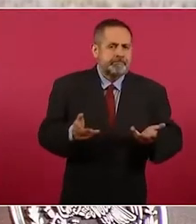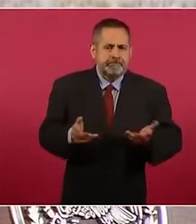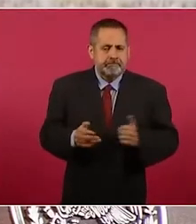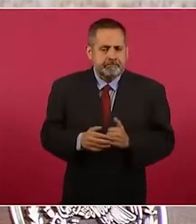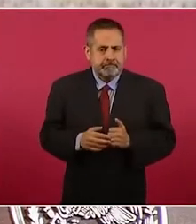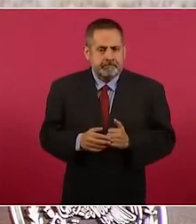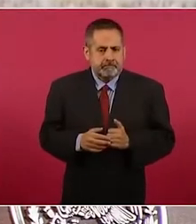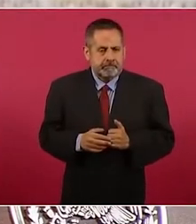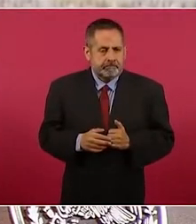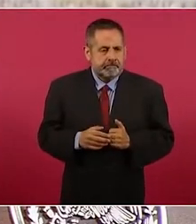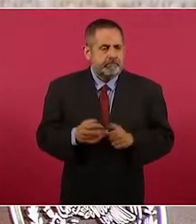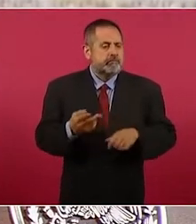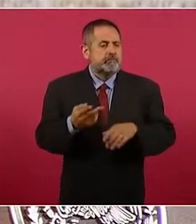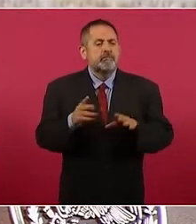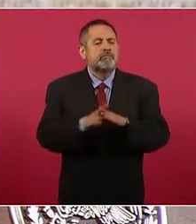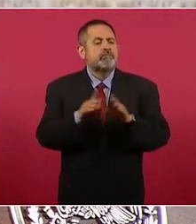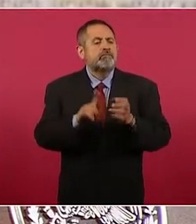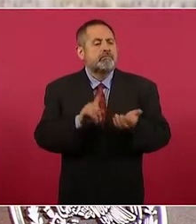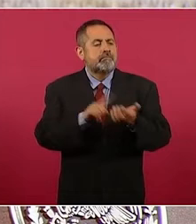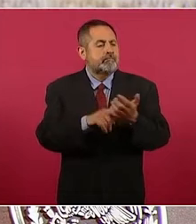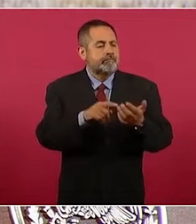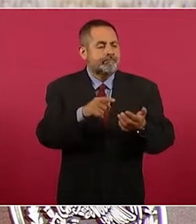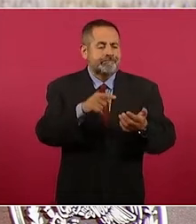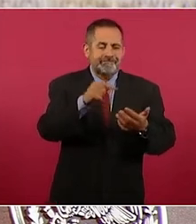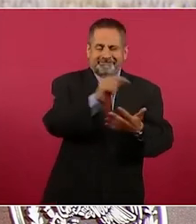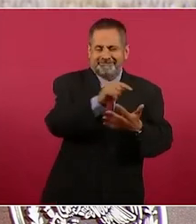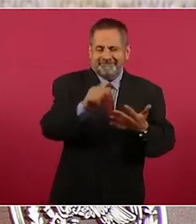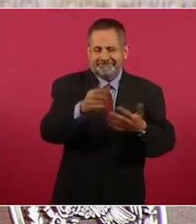el funcionamiento